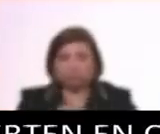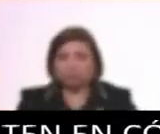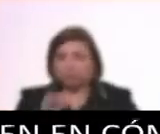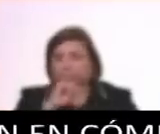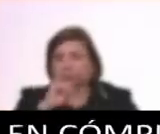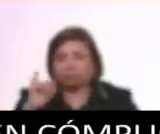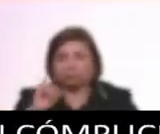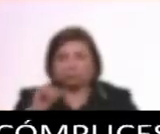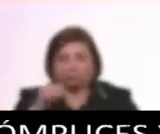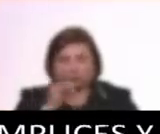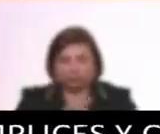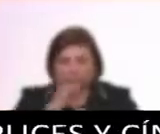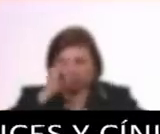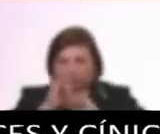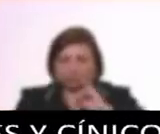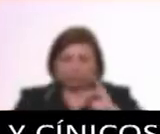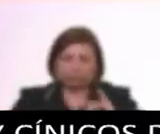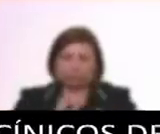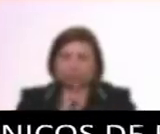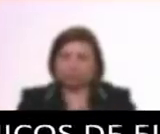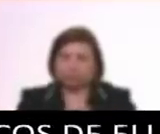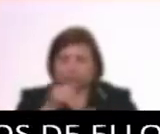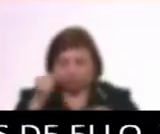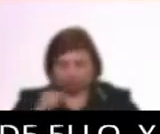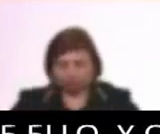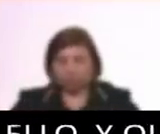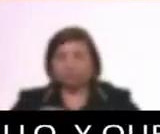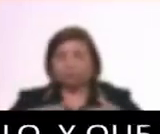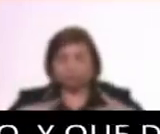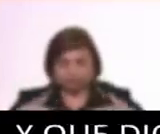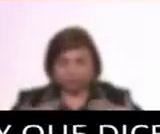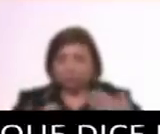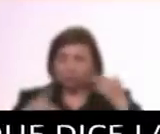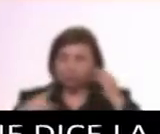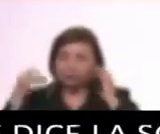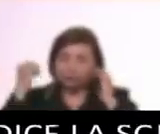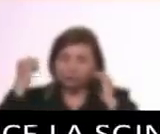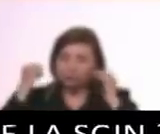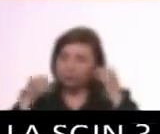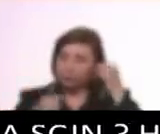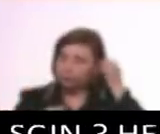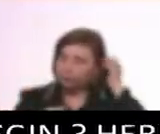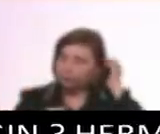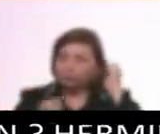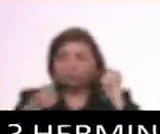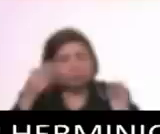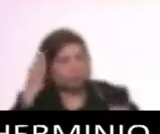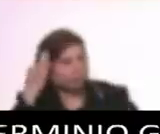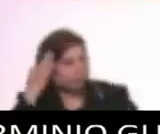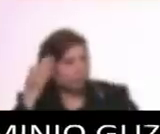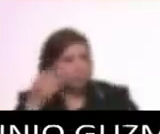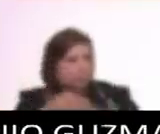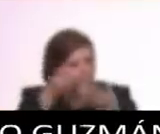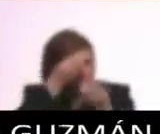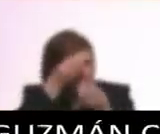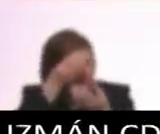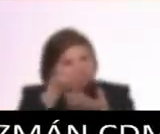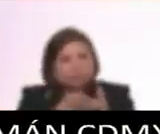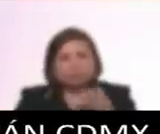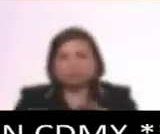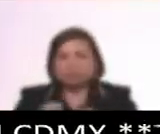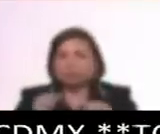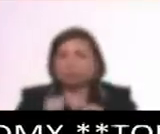piden asamblea constituyente y nueva Constitución. Ese ha sido el objetivo siempre de Pedro Castillo y todos sus